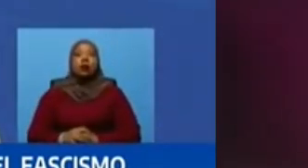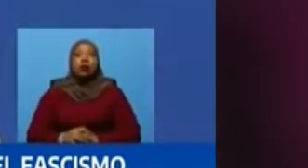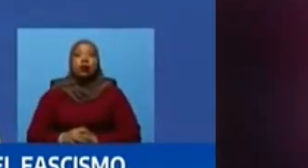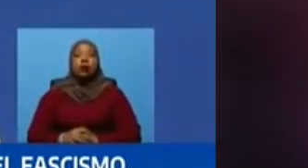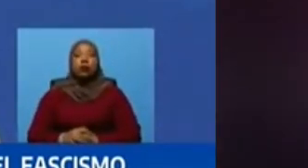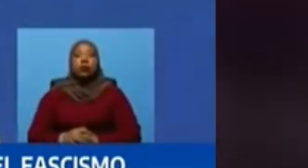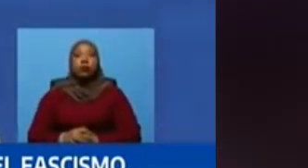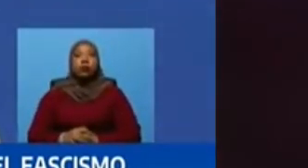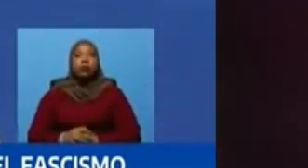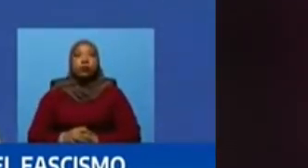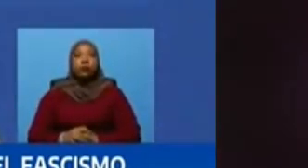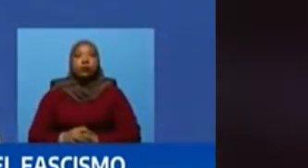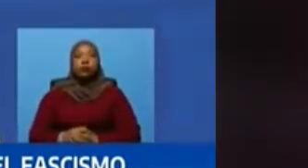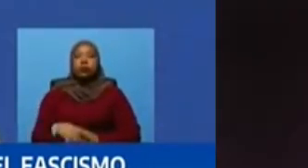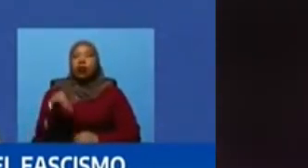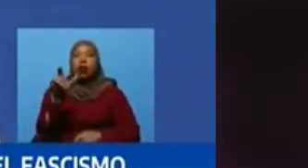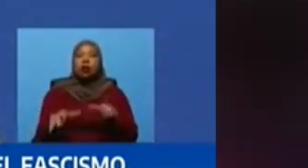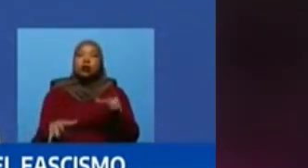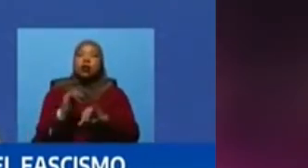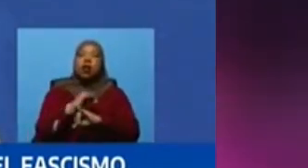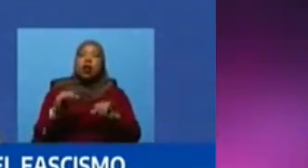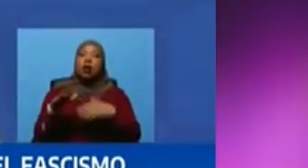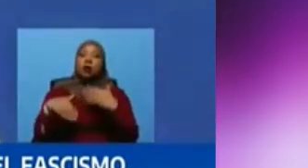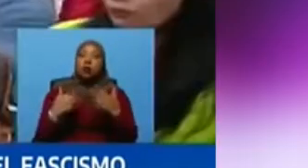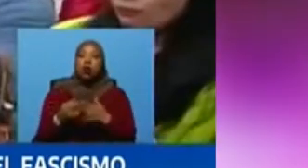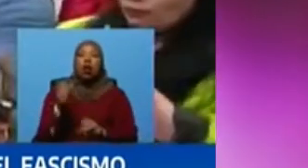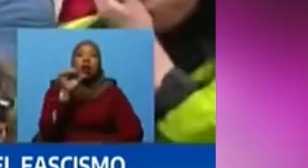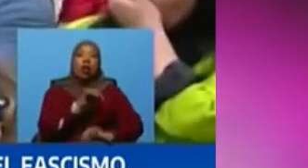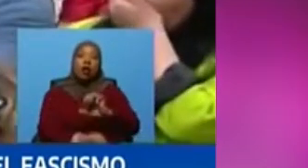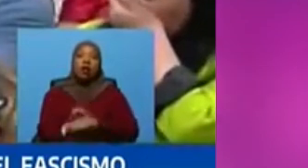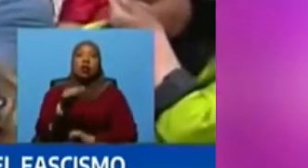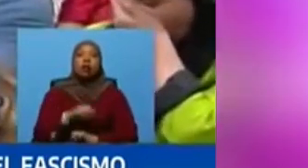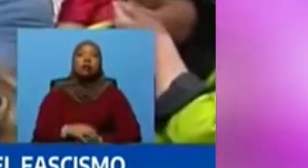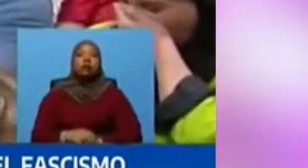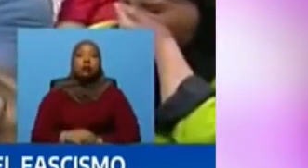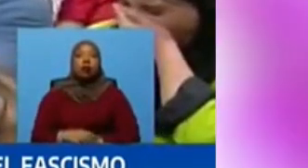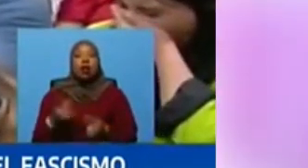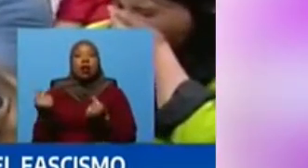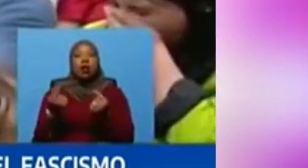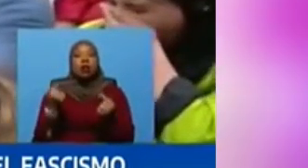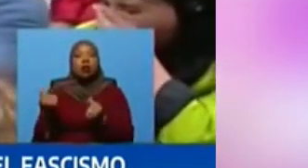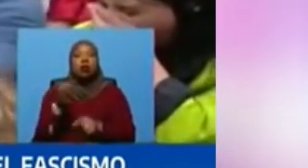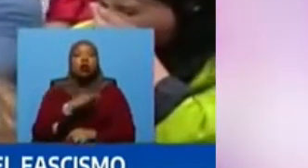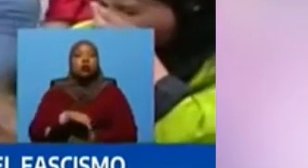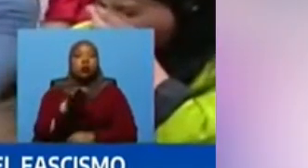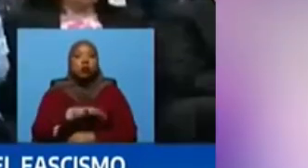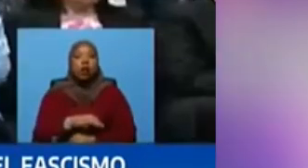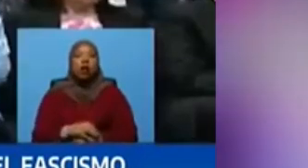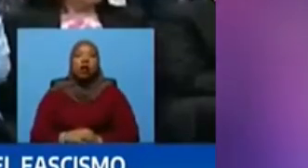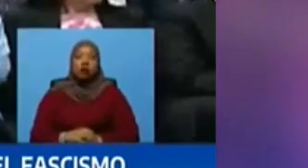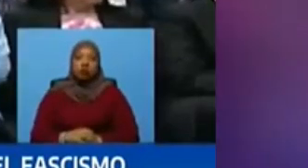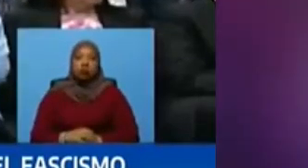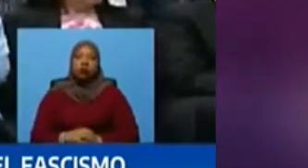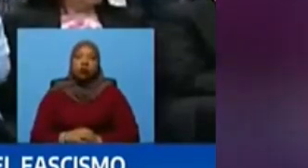que lleven a superar las heridas económicas, sociales,